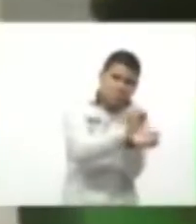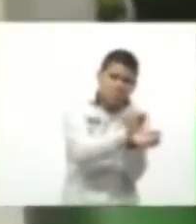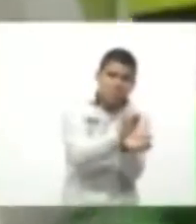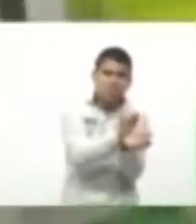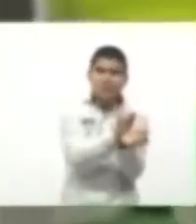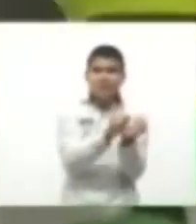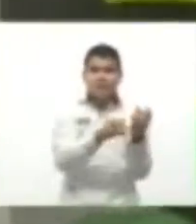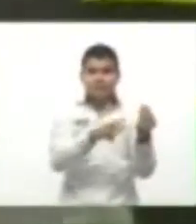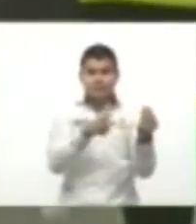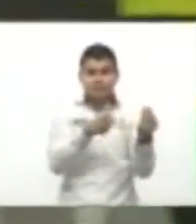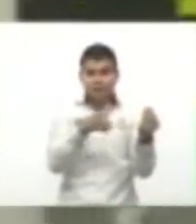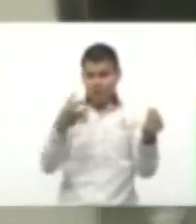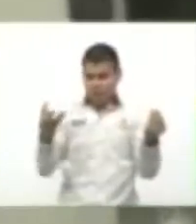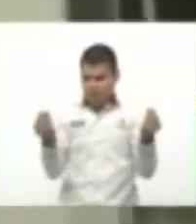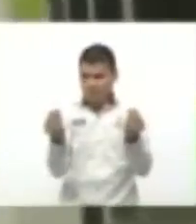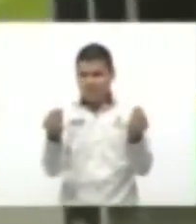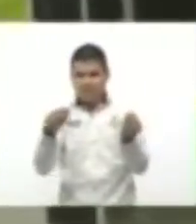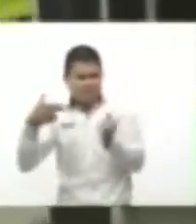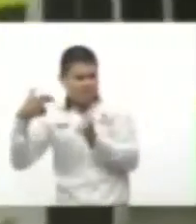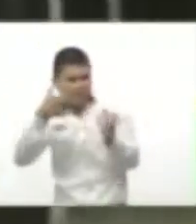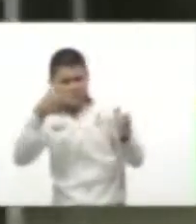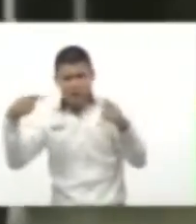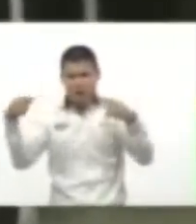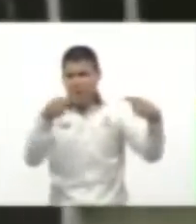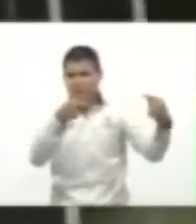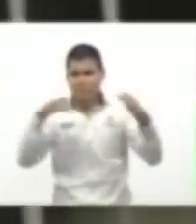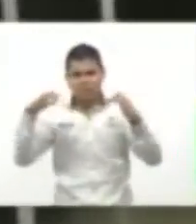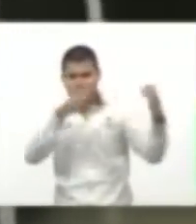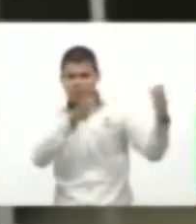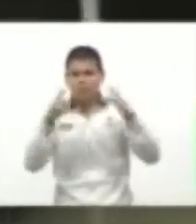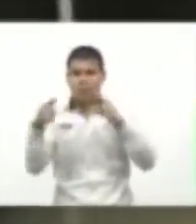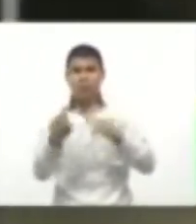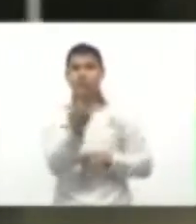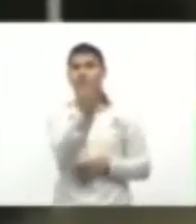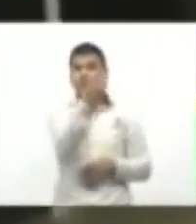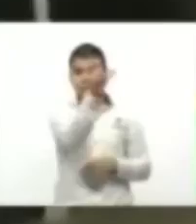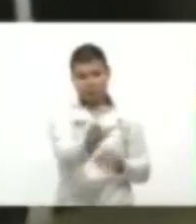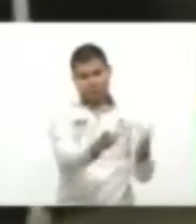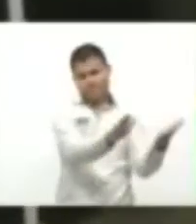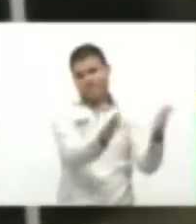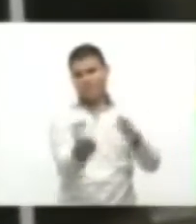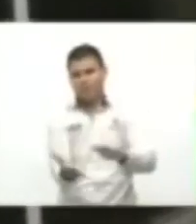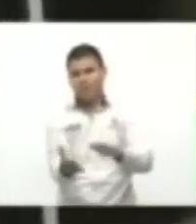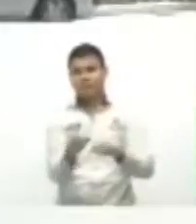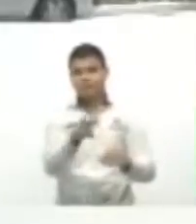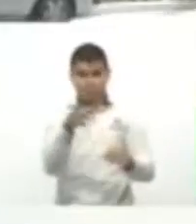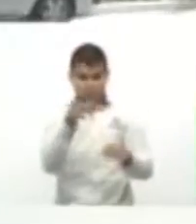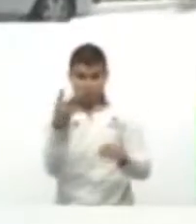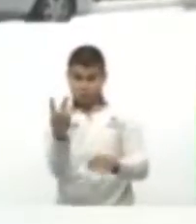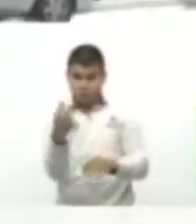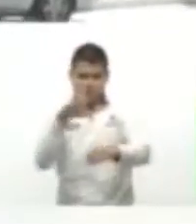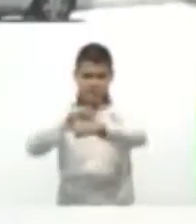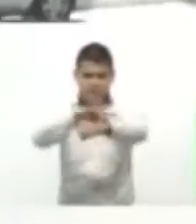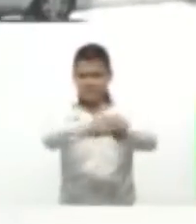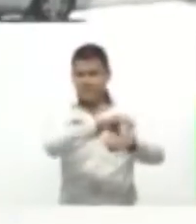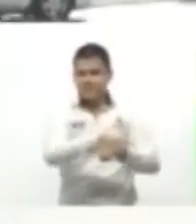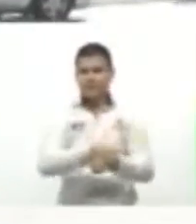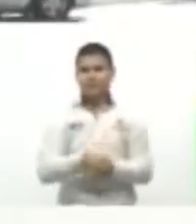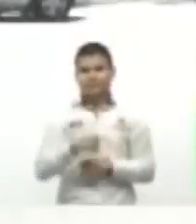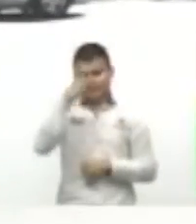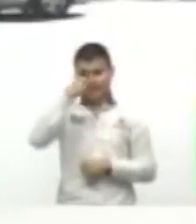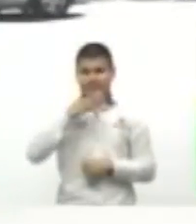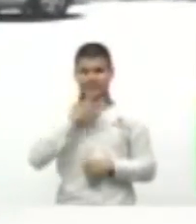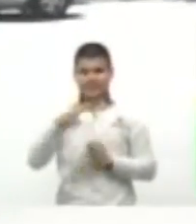hay un intercambio de disparos donde muere uno de los asaltantes y se capturan otras dos personas. En Santa Marta,